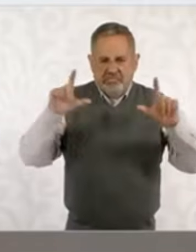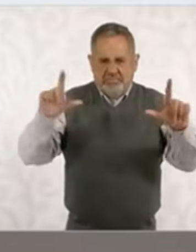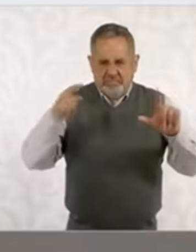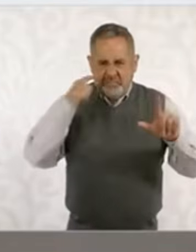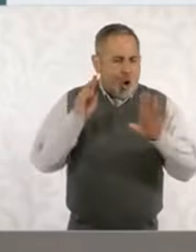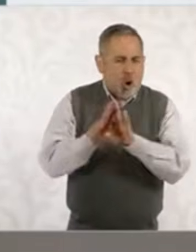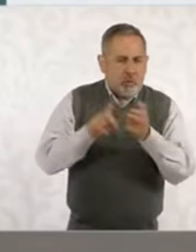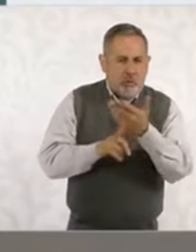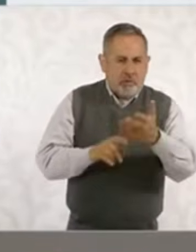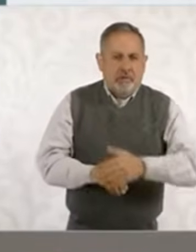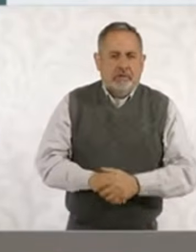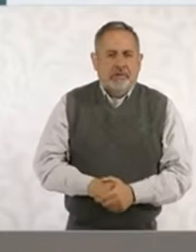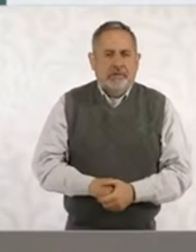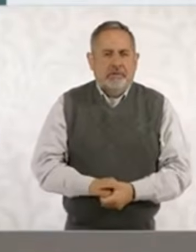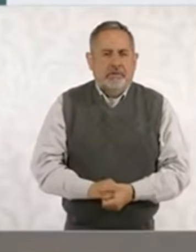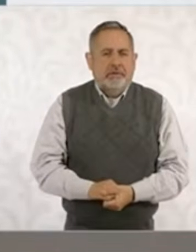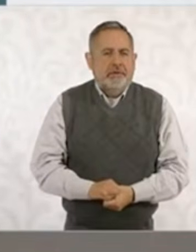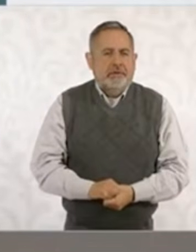beneficios.